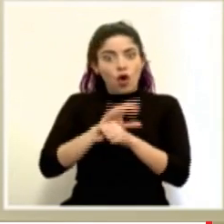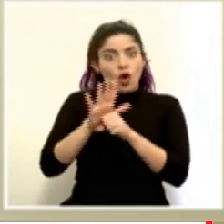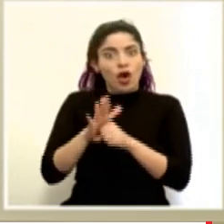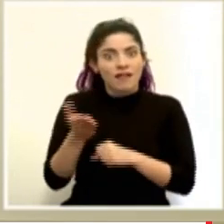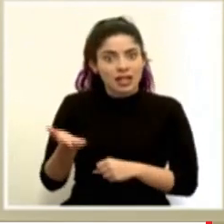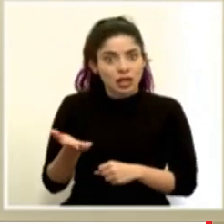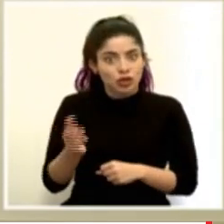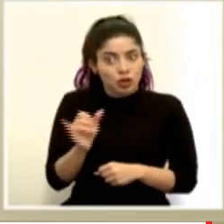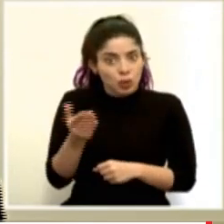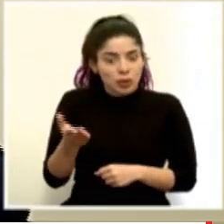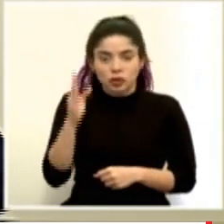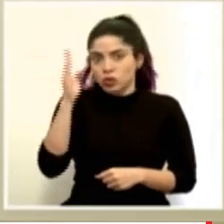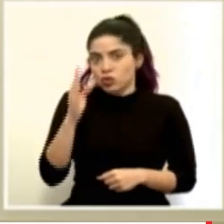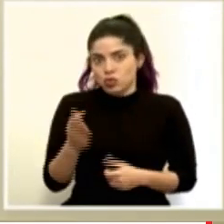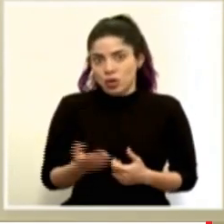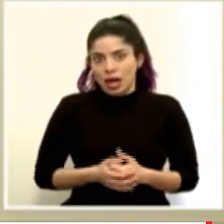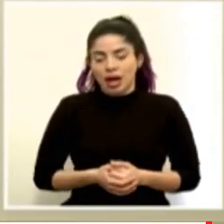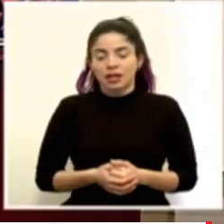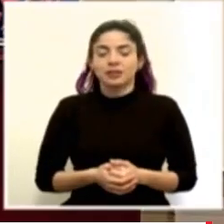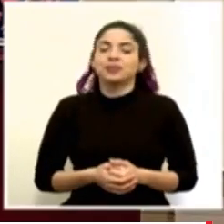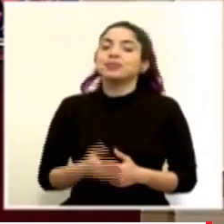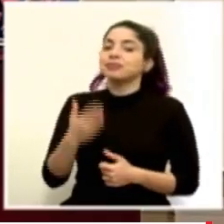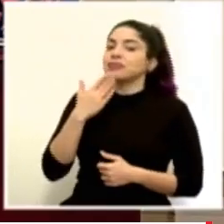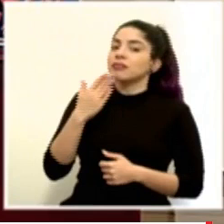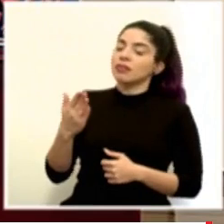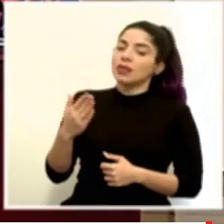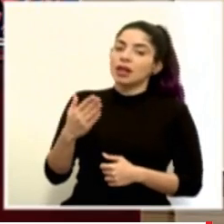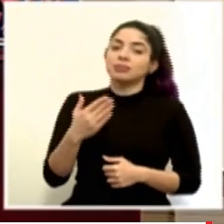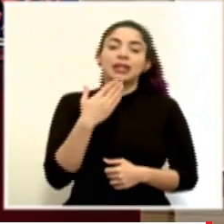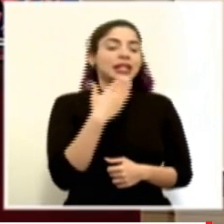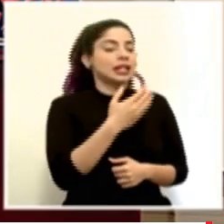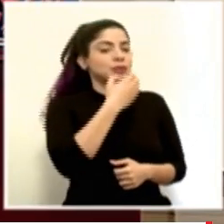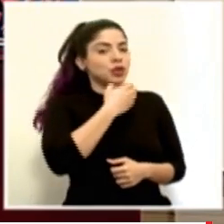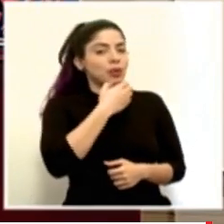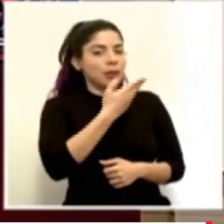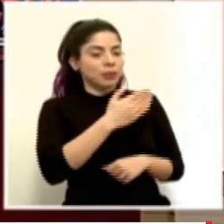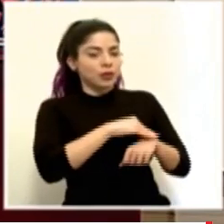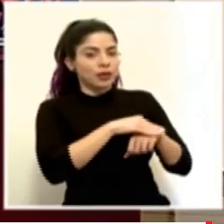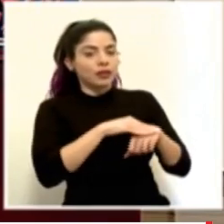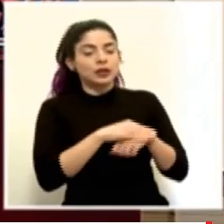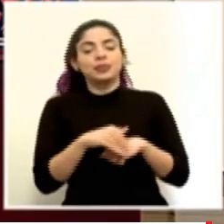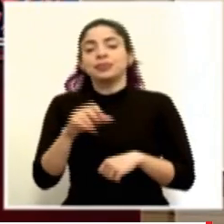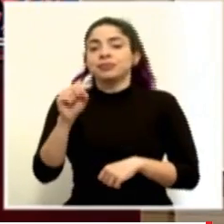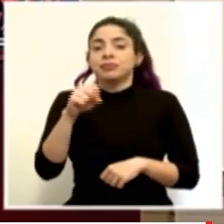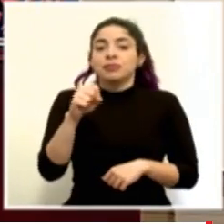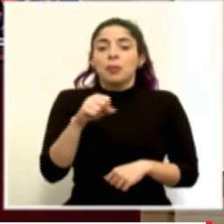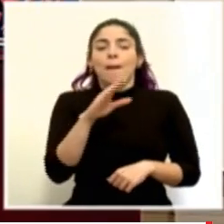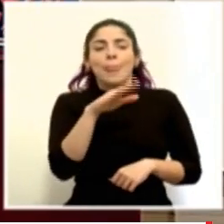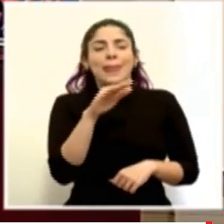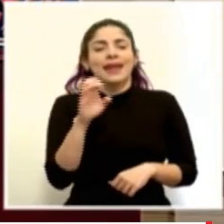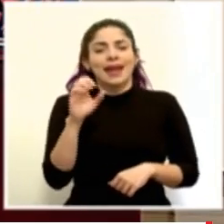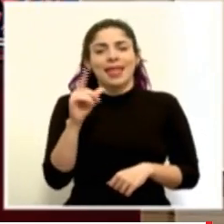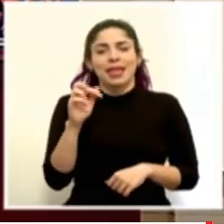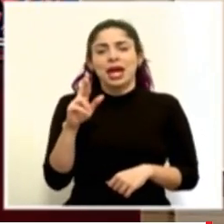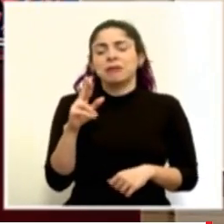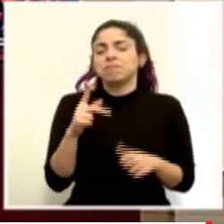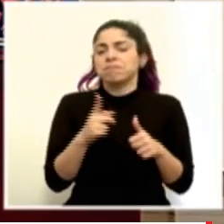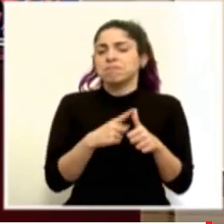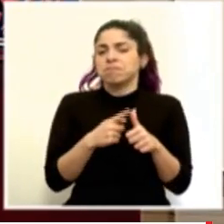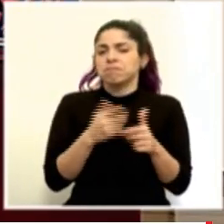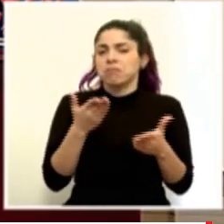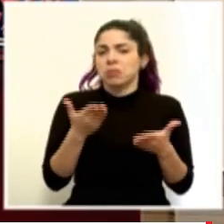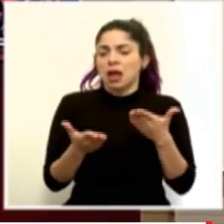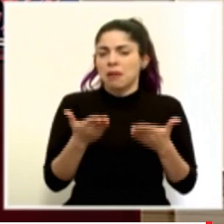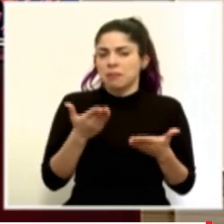coronavirus y menos como este. Muchas gracias, señor Román Macaya, por favor. Sí, don Edgar, primero tal vez